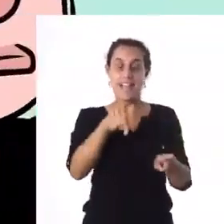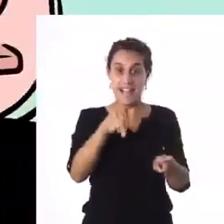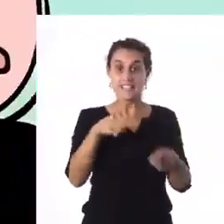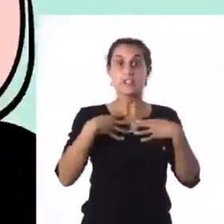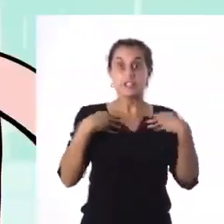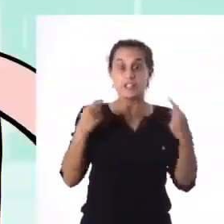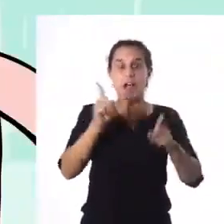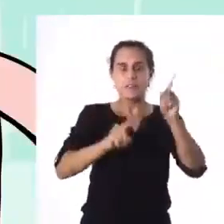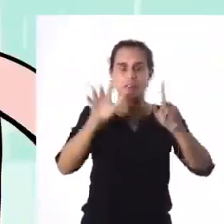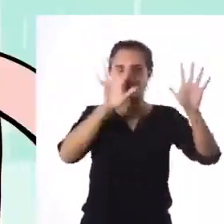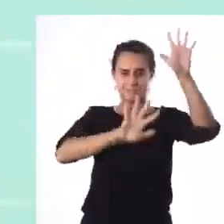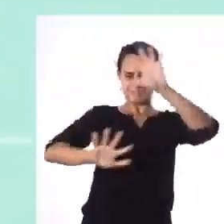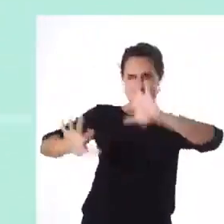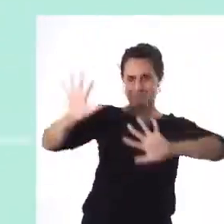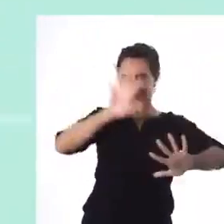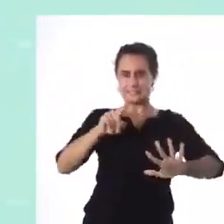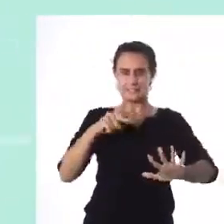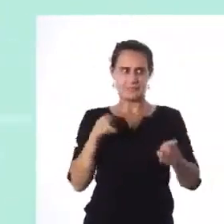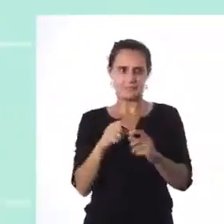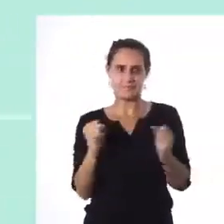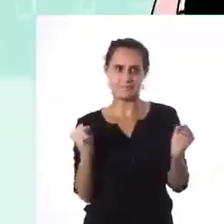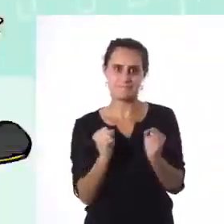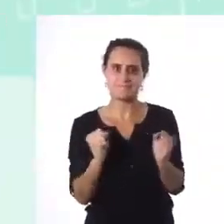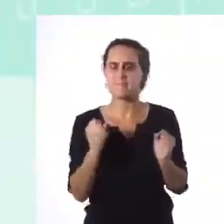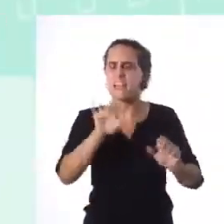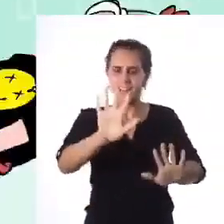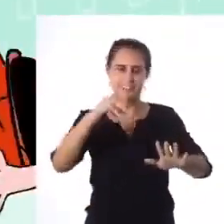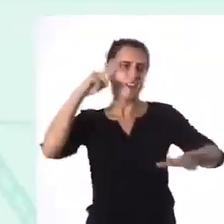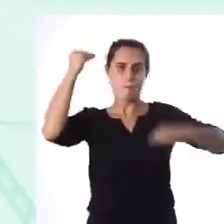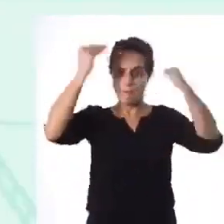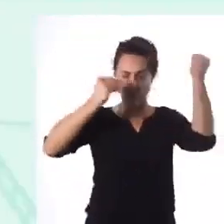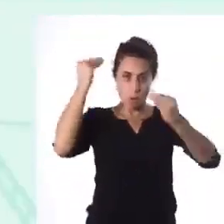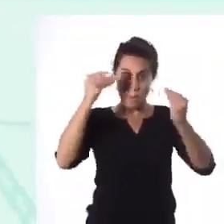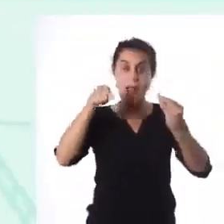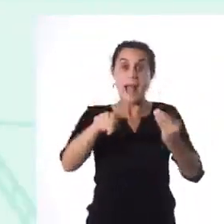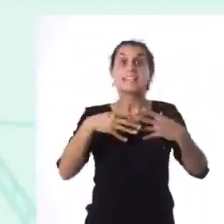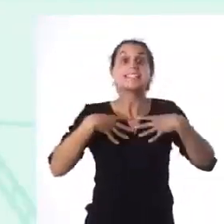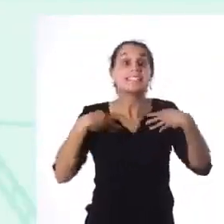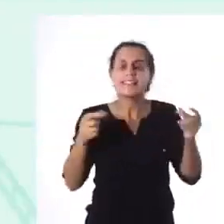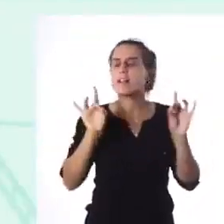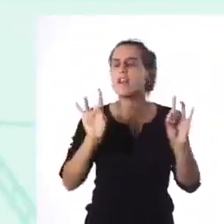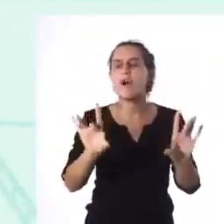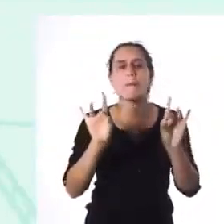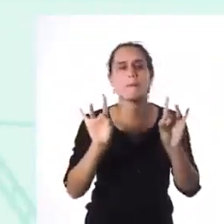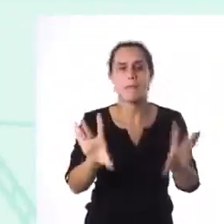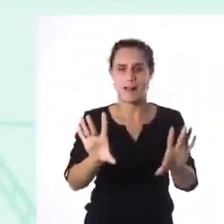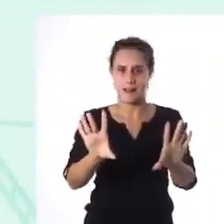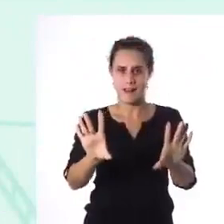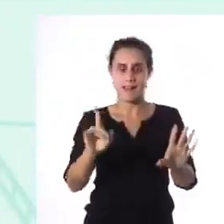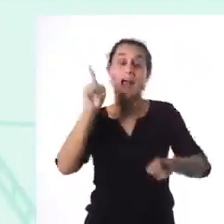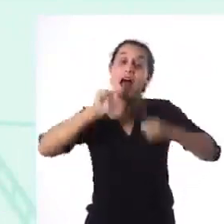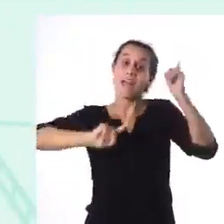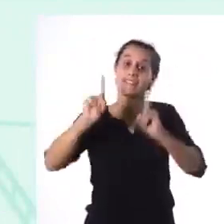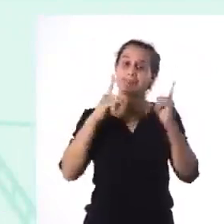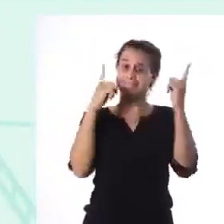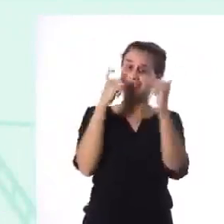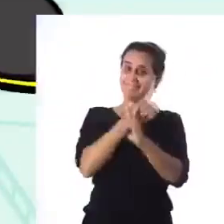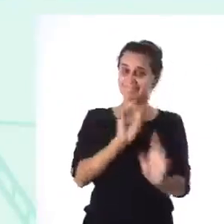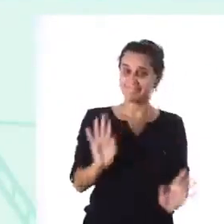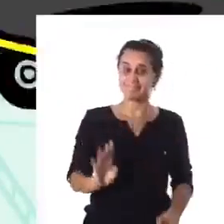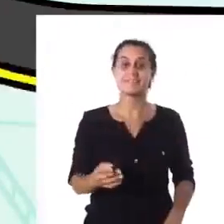sentimientos pueden ser confusos e incluso un poco atemorizantes. Pero no te preocupes, estos sentimientos son normales, aunque a veces